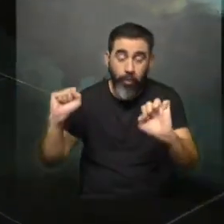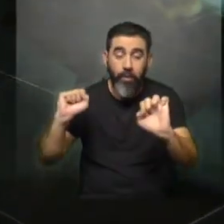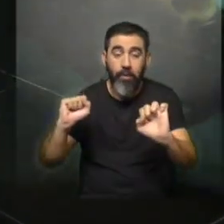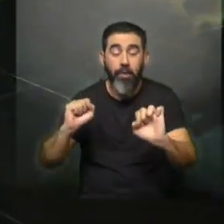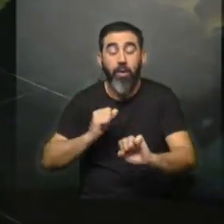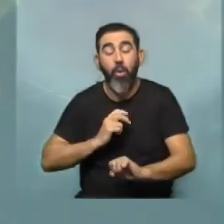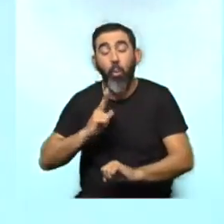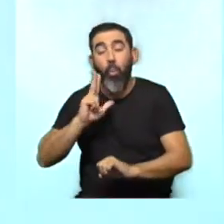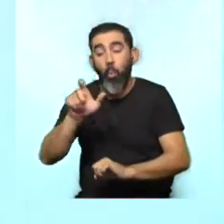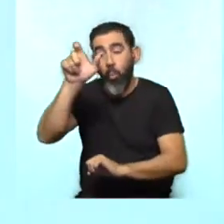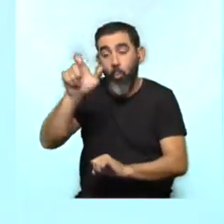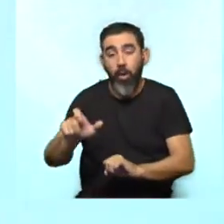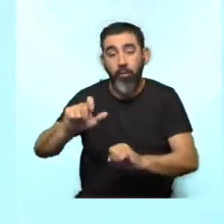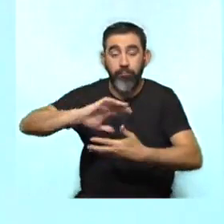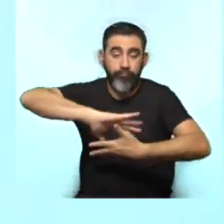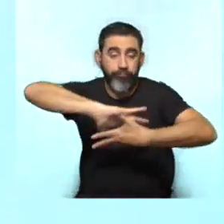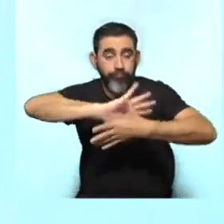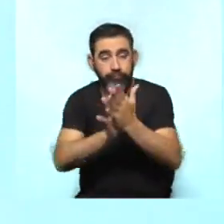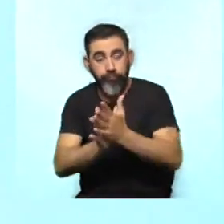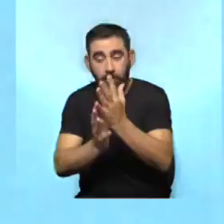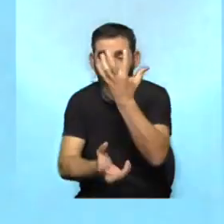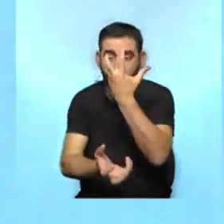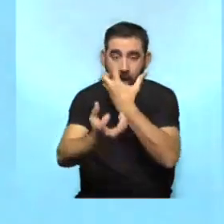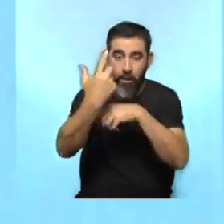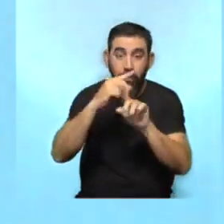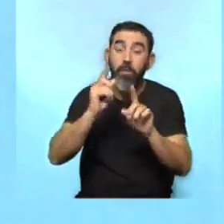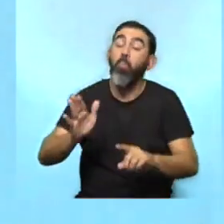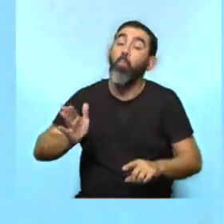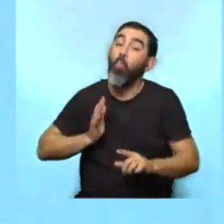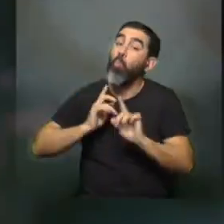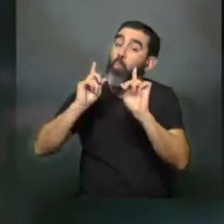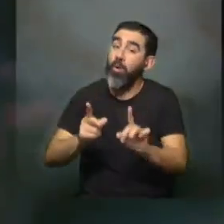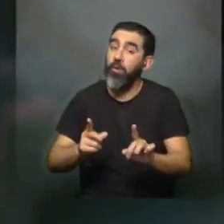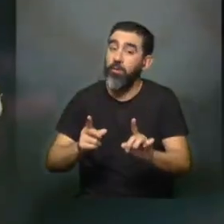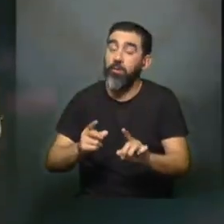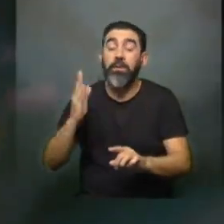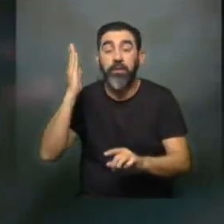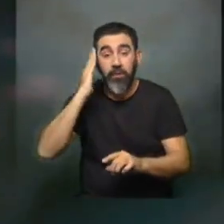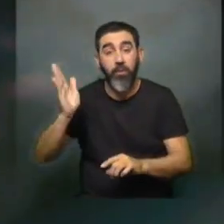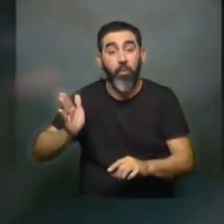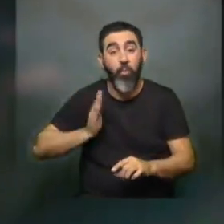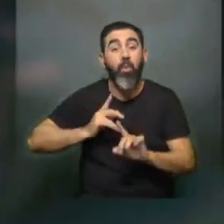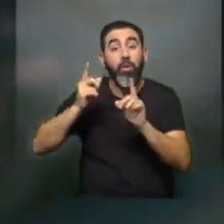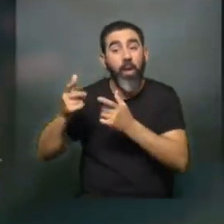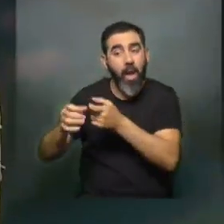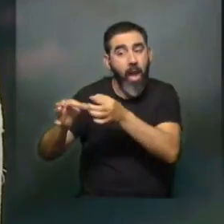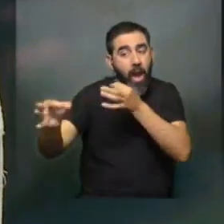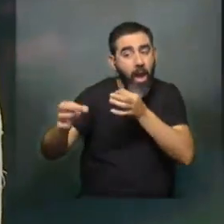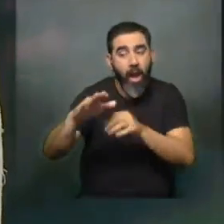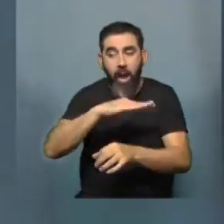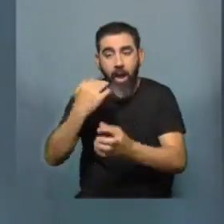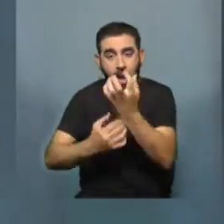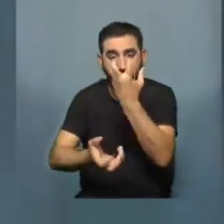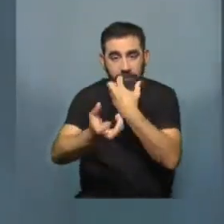del hombre puede haber extinguido alguna de estas especies. Y la mujer, exactamente. Cada vez se sabe más que las mujeres también eran cazadoras. Es cierto, es